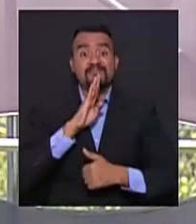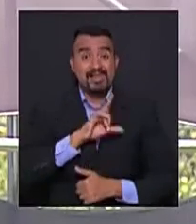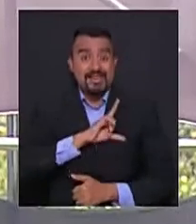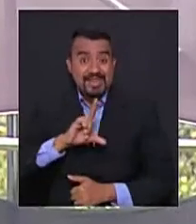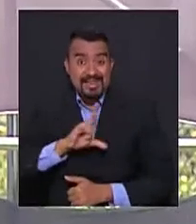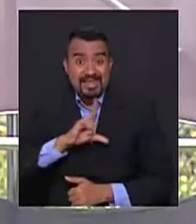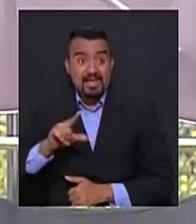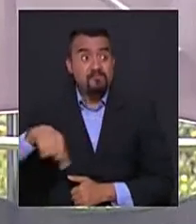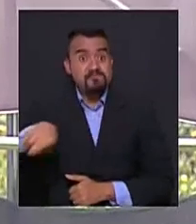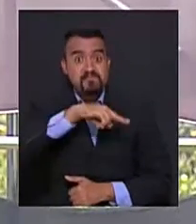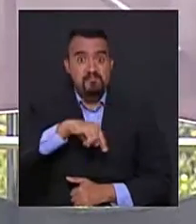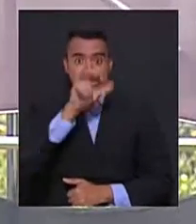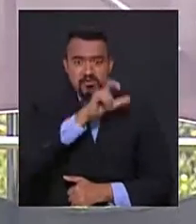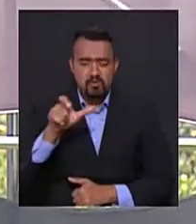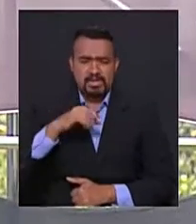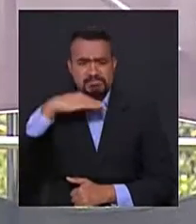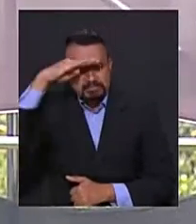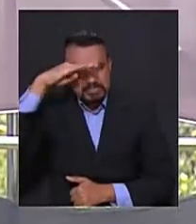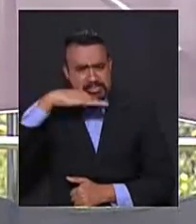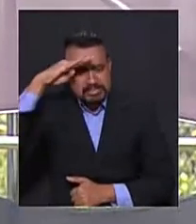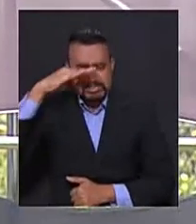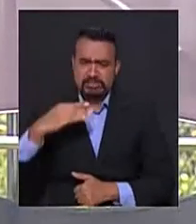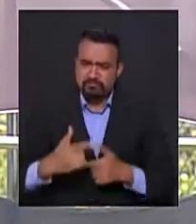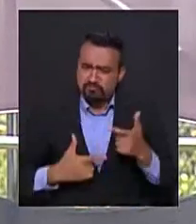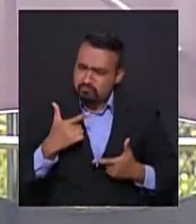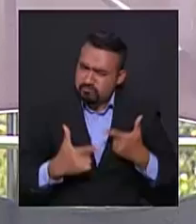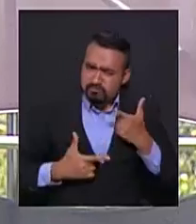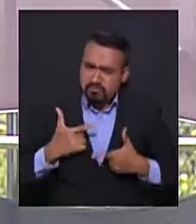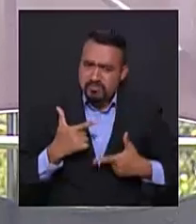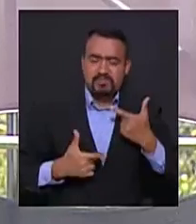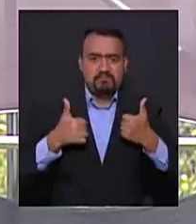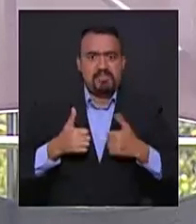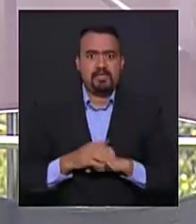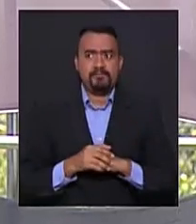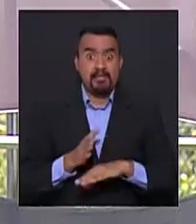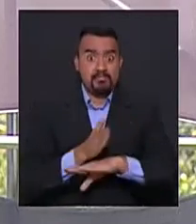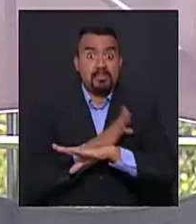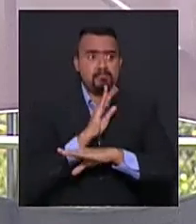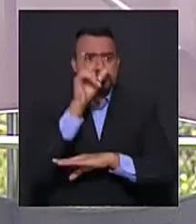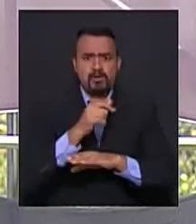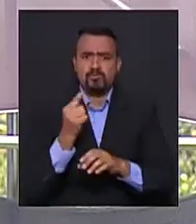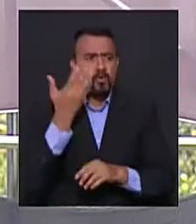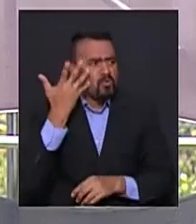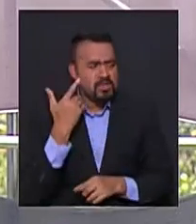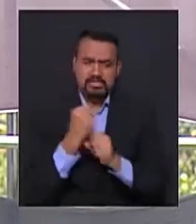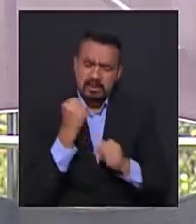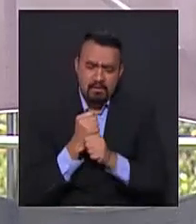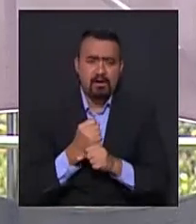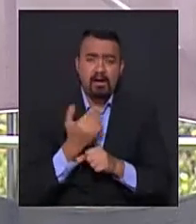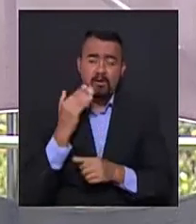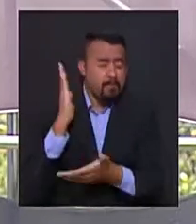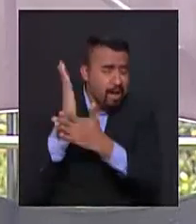esta ciudad en pie con pacífica resistencia, y de cada ciudadano que se levantó a trabajar y a persistir a pesar